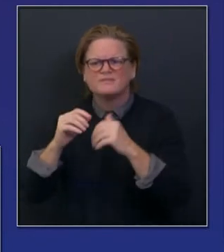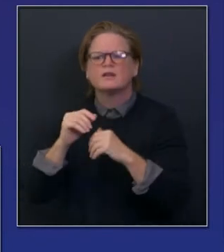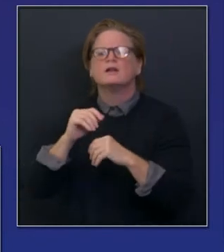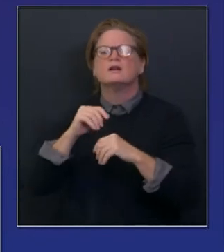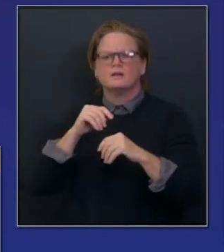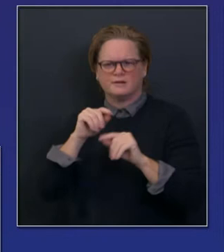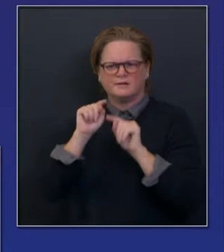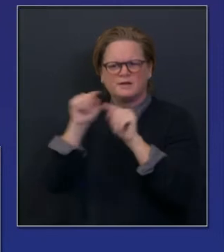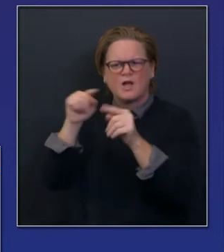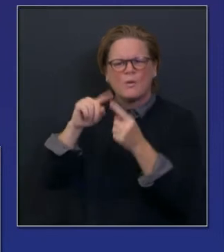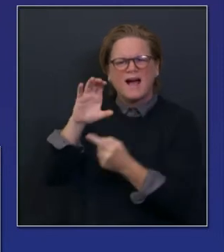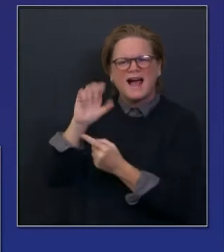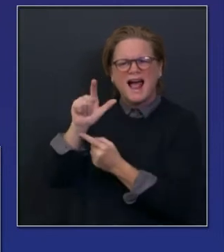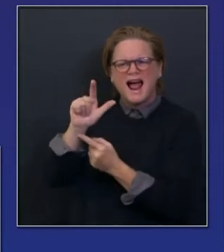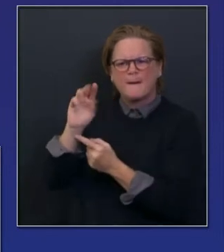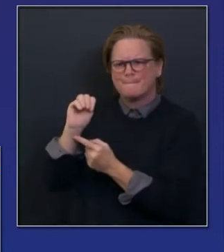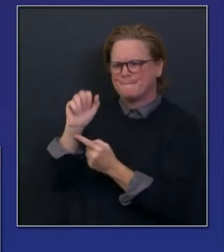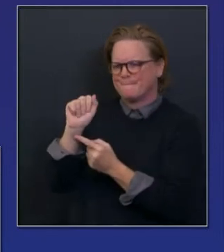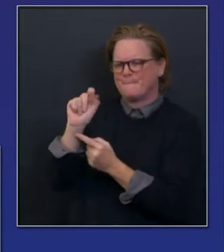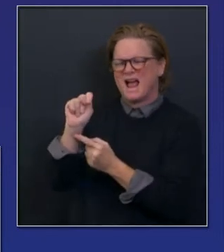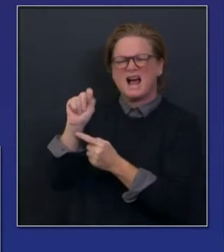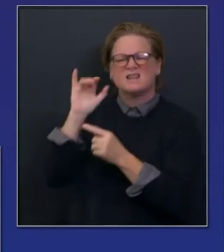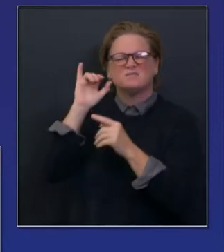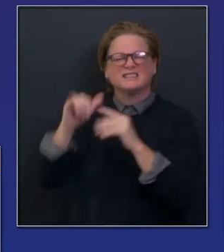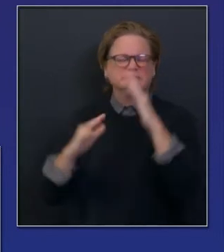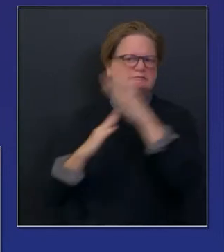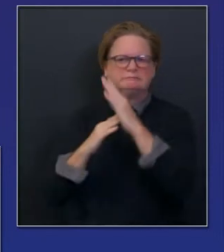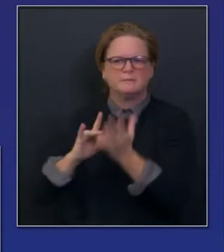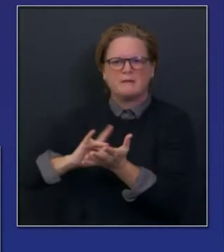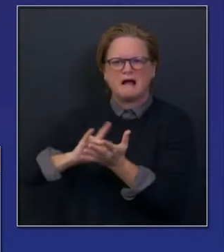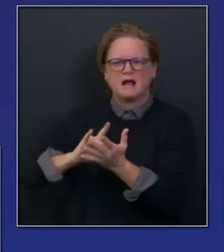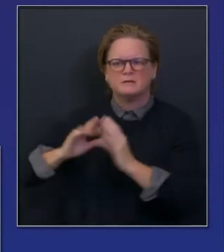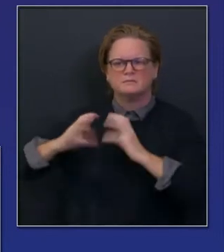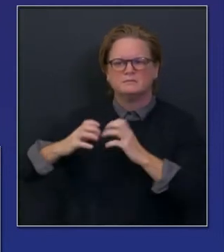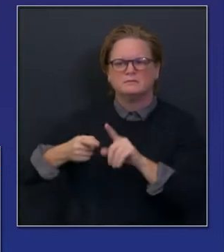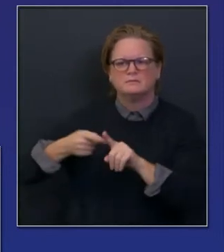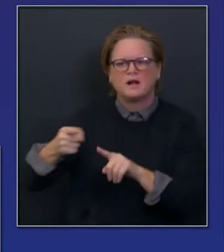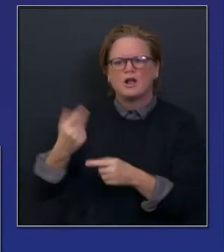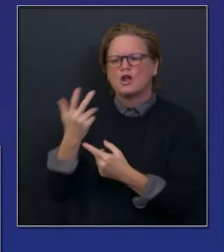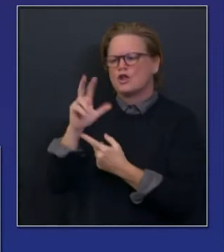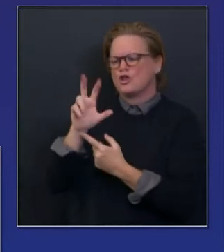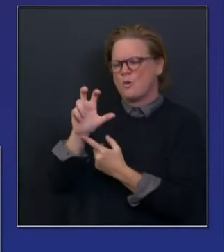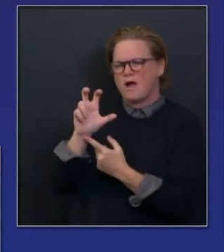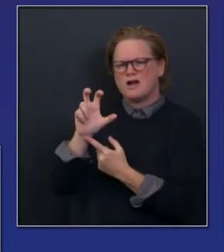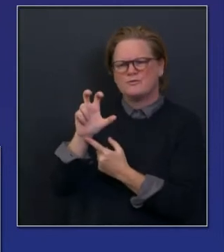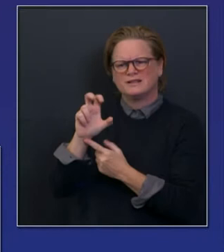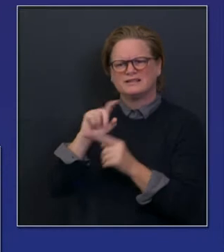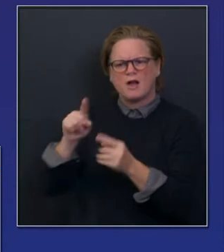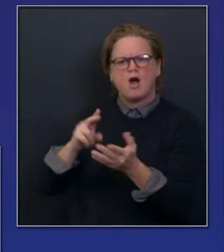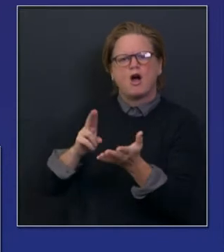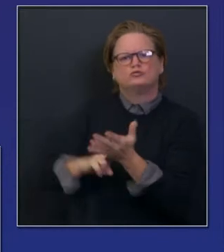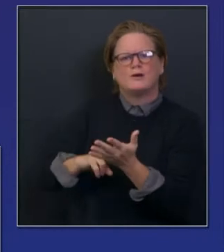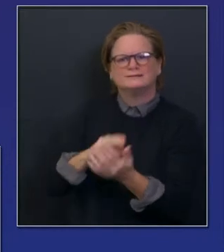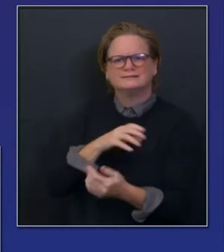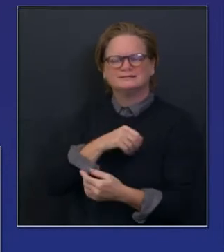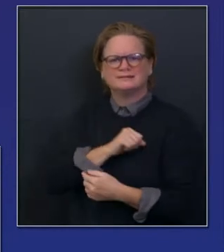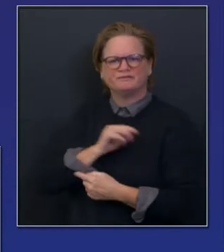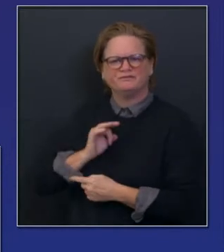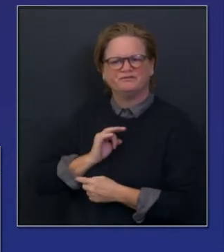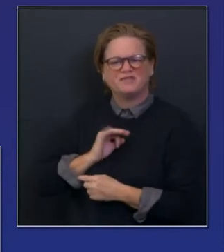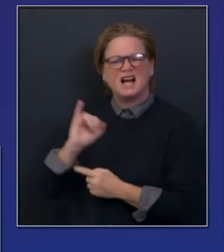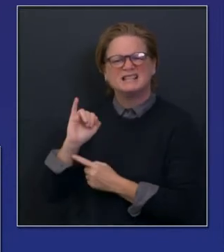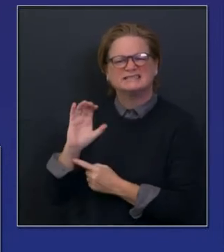muchas de estas instalaciones en el programa CalMat, 137 individuos contratados, 49